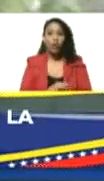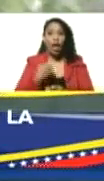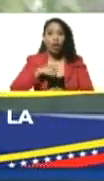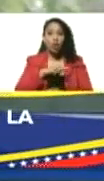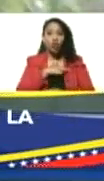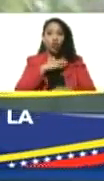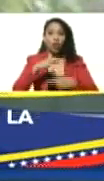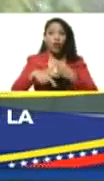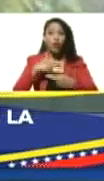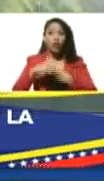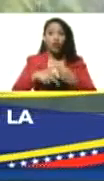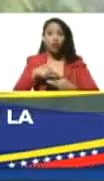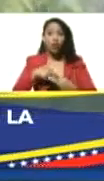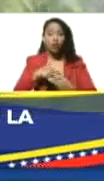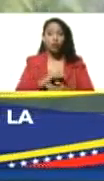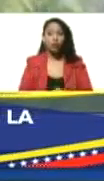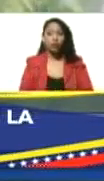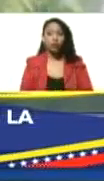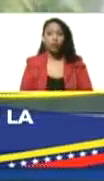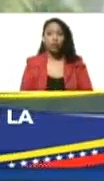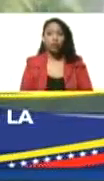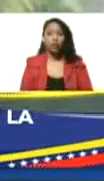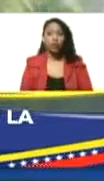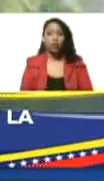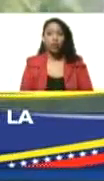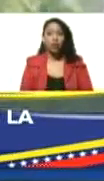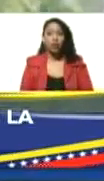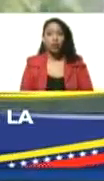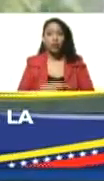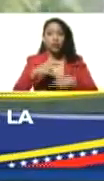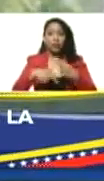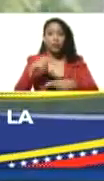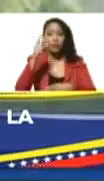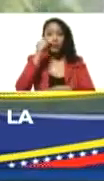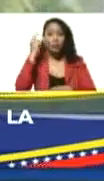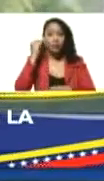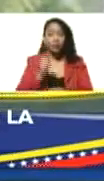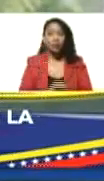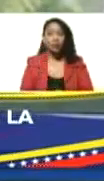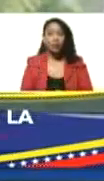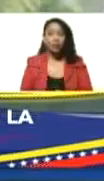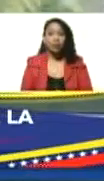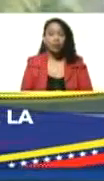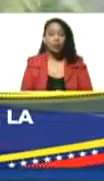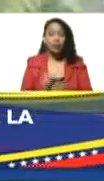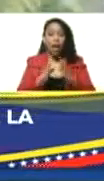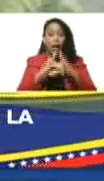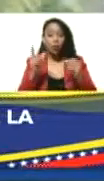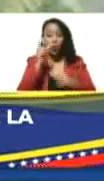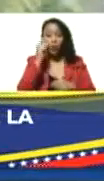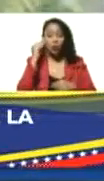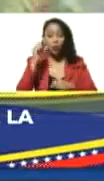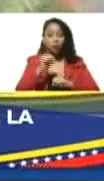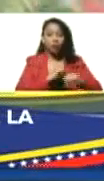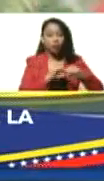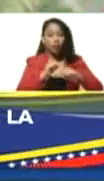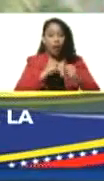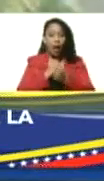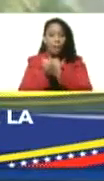los revolucionarios, a las revolucionarias, a todos y todas nos mueve el